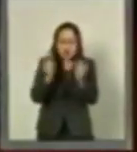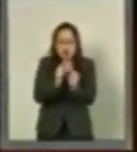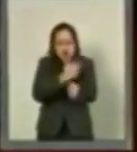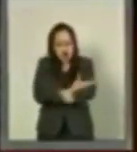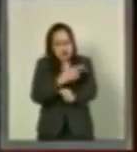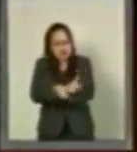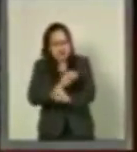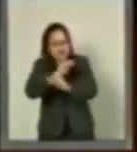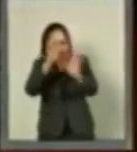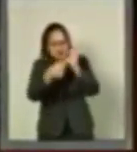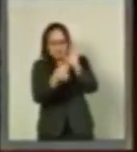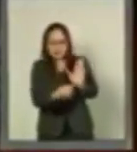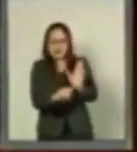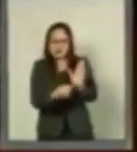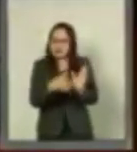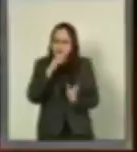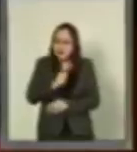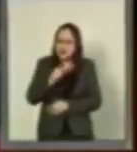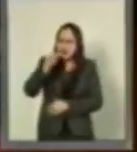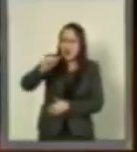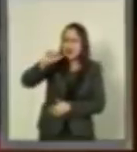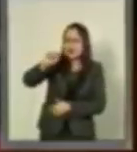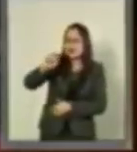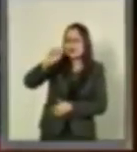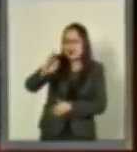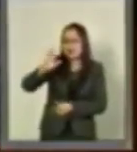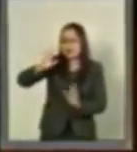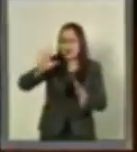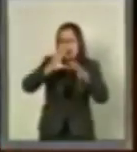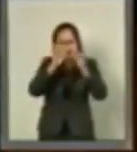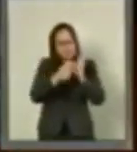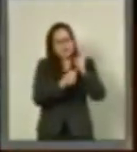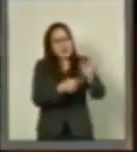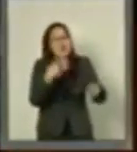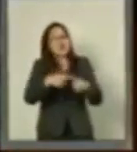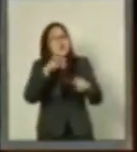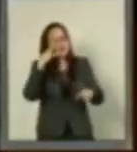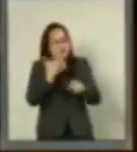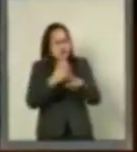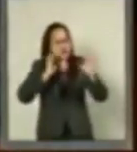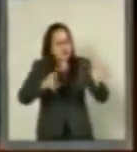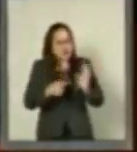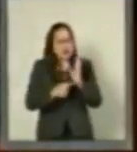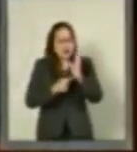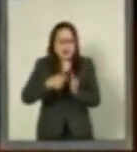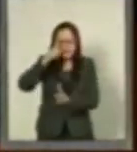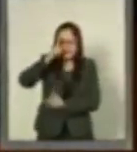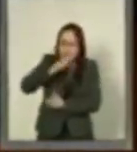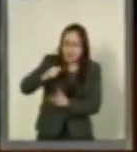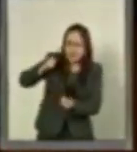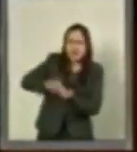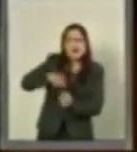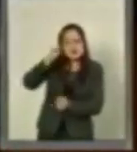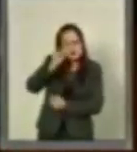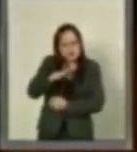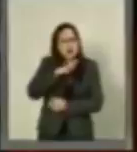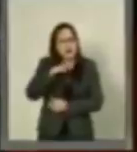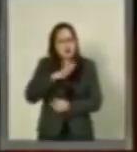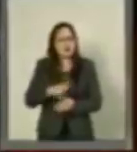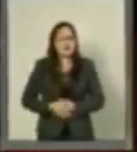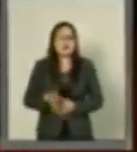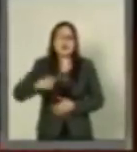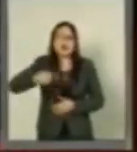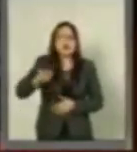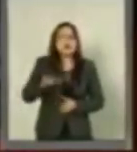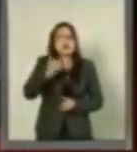mismo. La Auditoría Superior de la Federación lo señala. Ahí hay una deficiencia muy, muy grande. Siempre